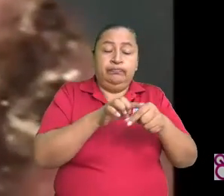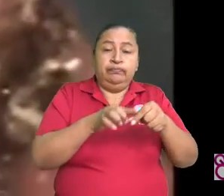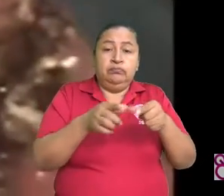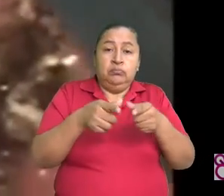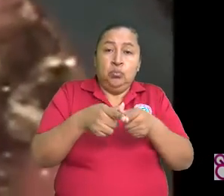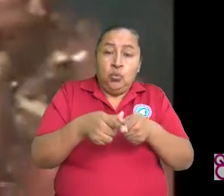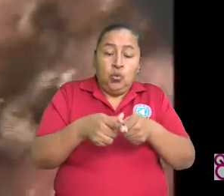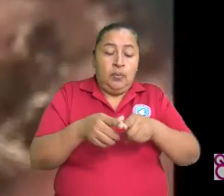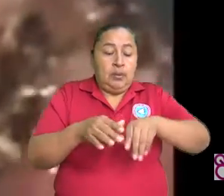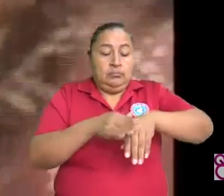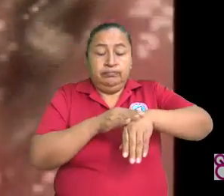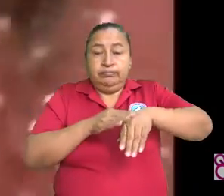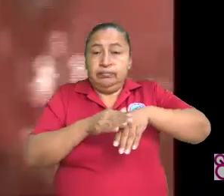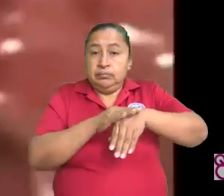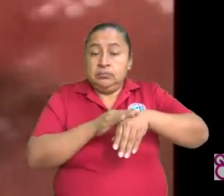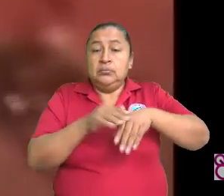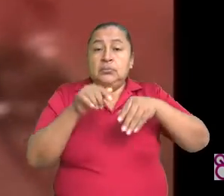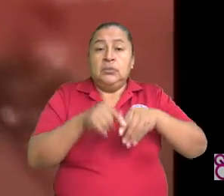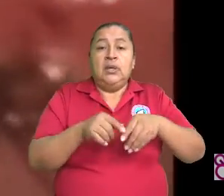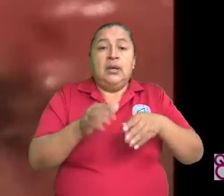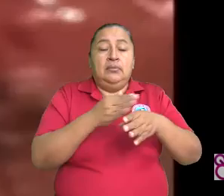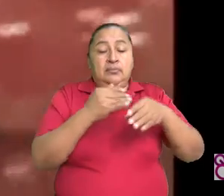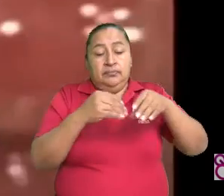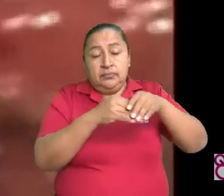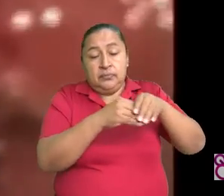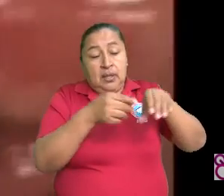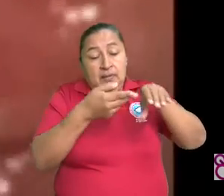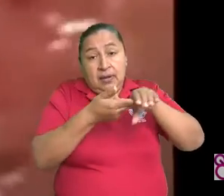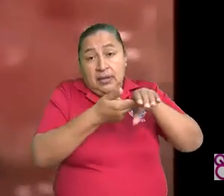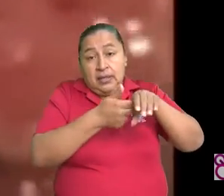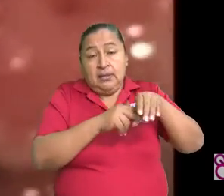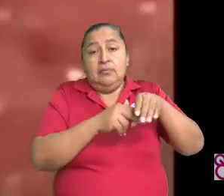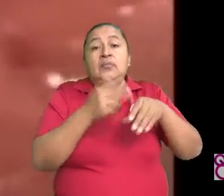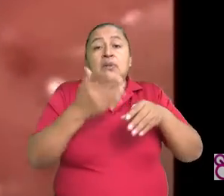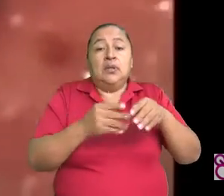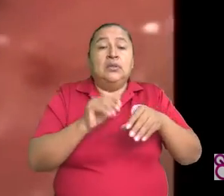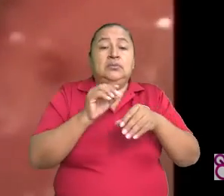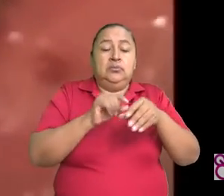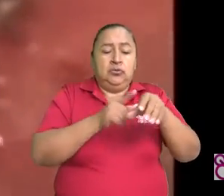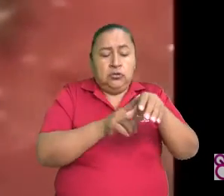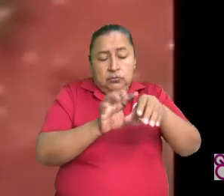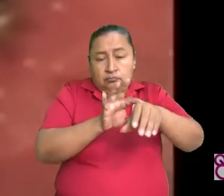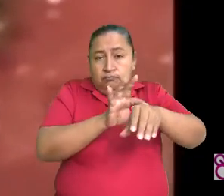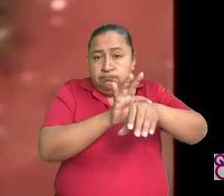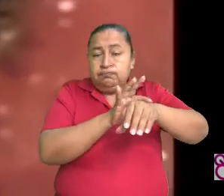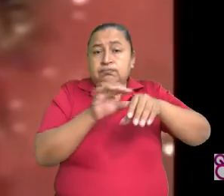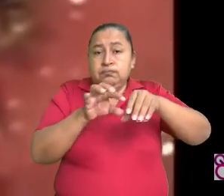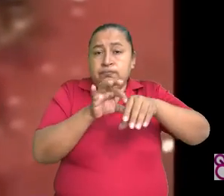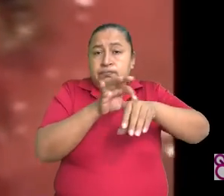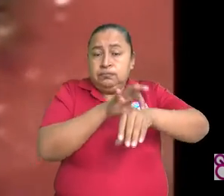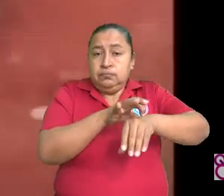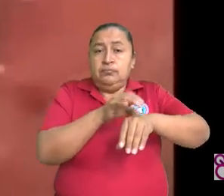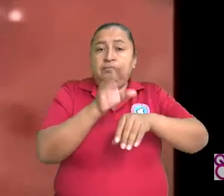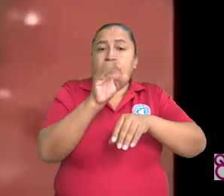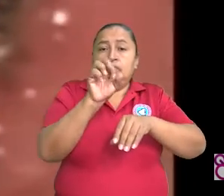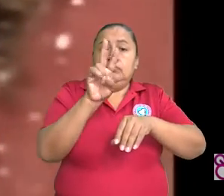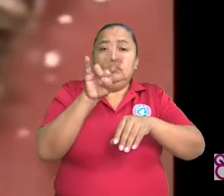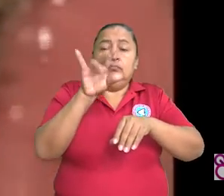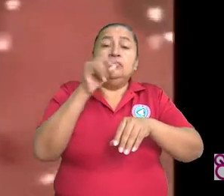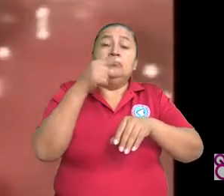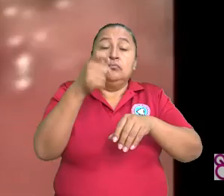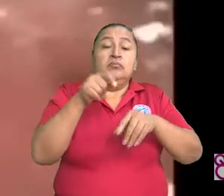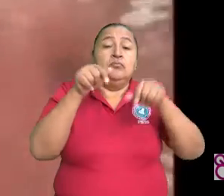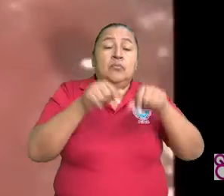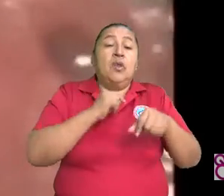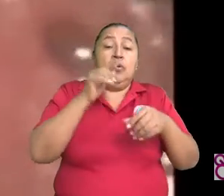monte de Venus, y a nivel de las paredes vaginales, inclusive en el cérvix, existen, son los lugares favoritos de ellos